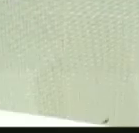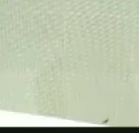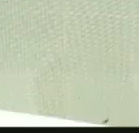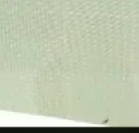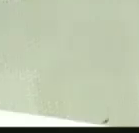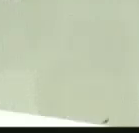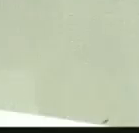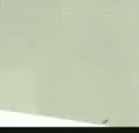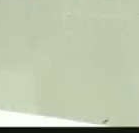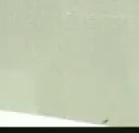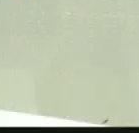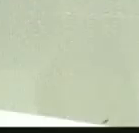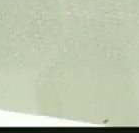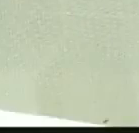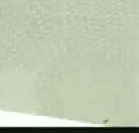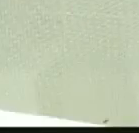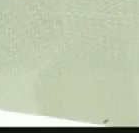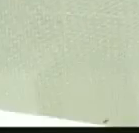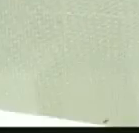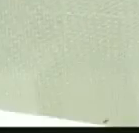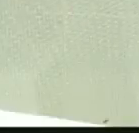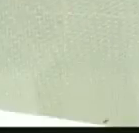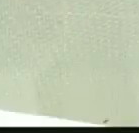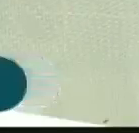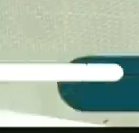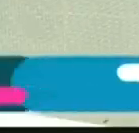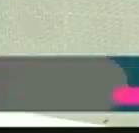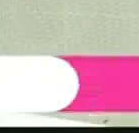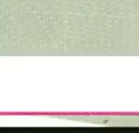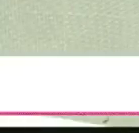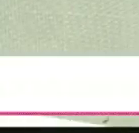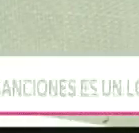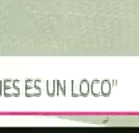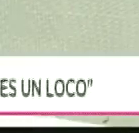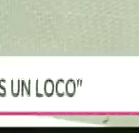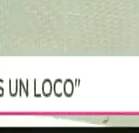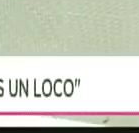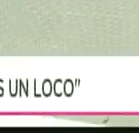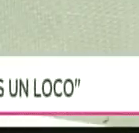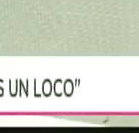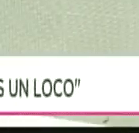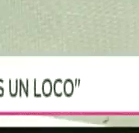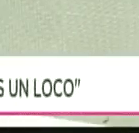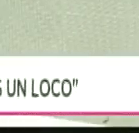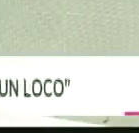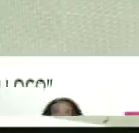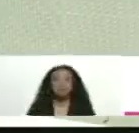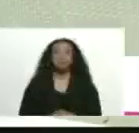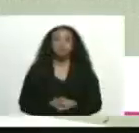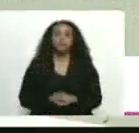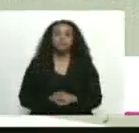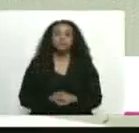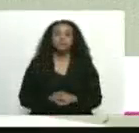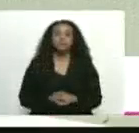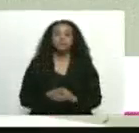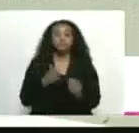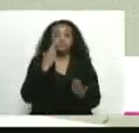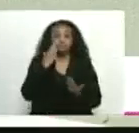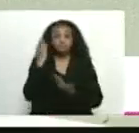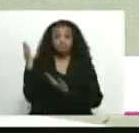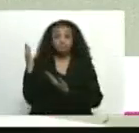Dice que quien pida sanciones o apoye sanciones contra Venezuela es un loco, lo creo, o una loca.